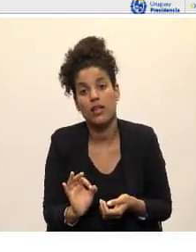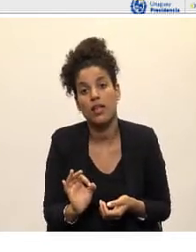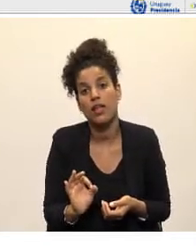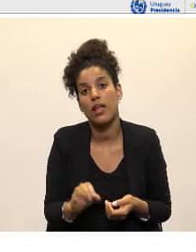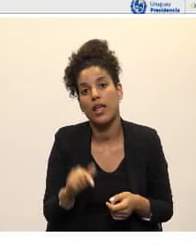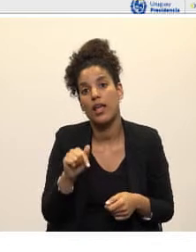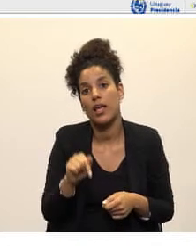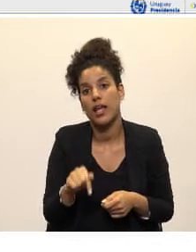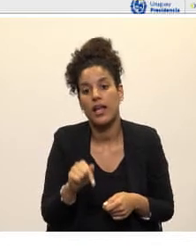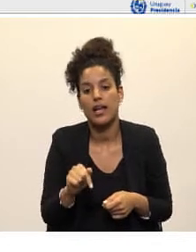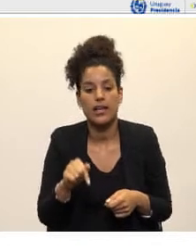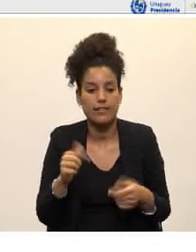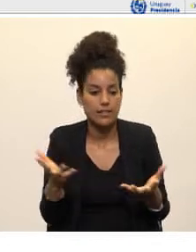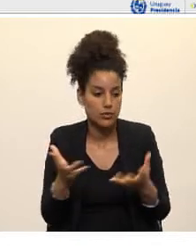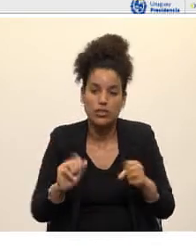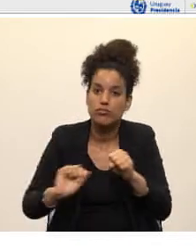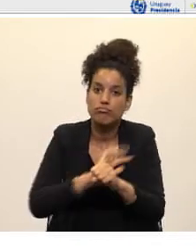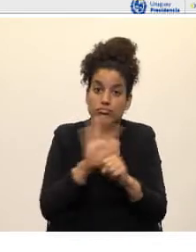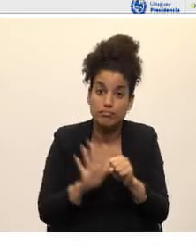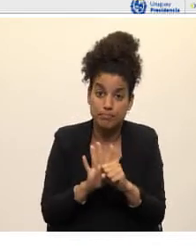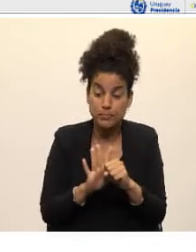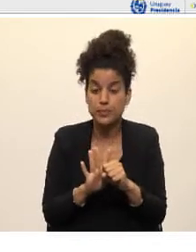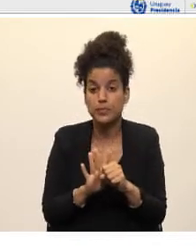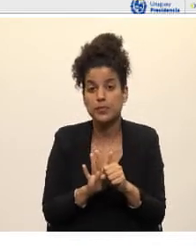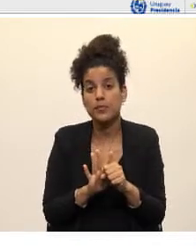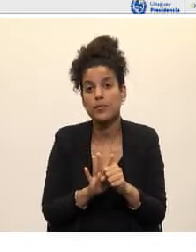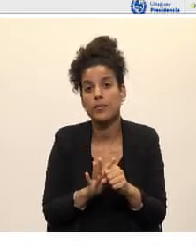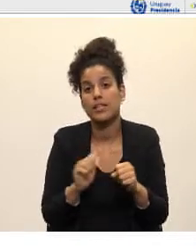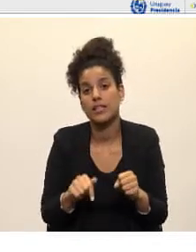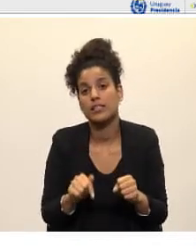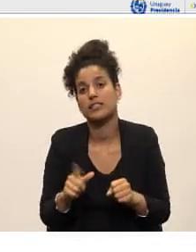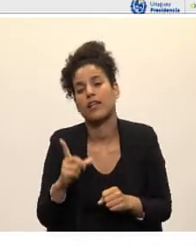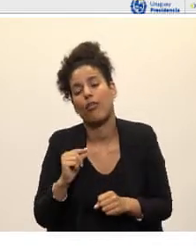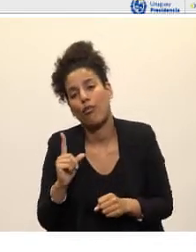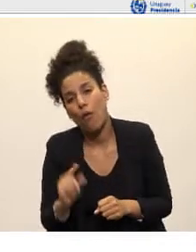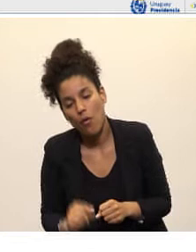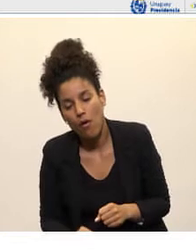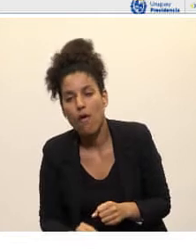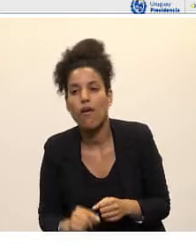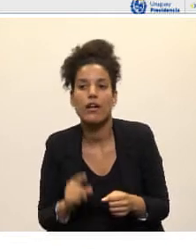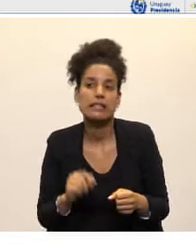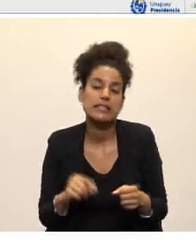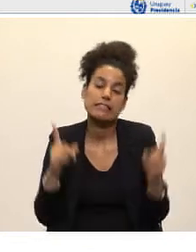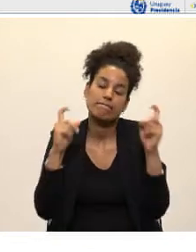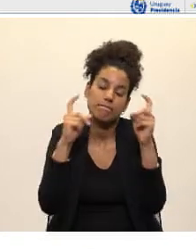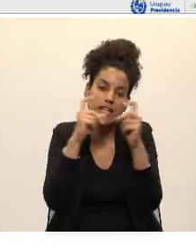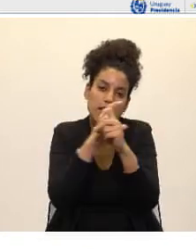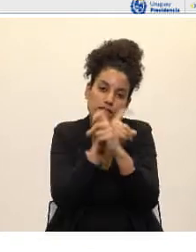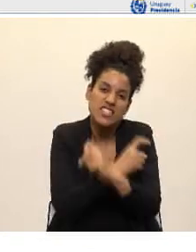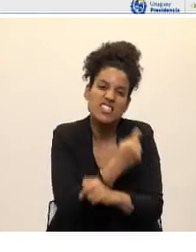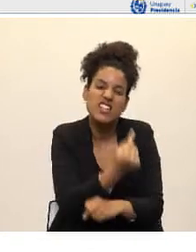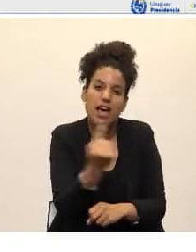abre con la pandemia, más allá del dolor y de las dificultades que estamos teniendo, que no